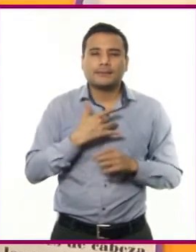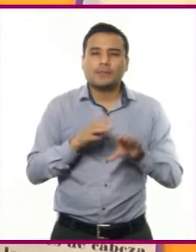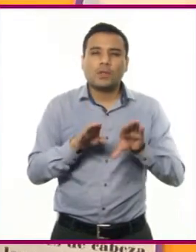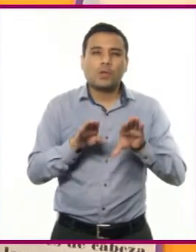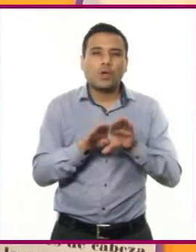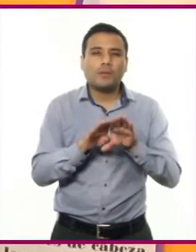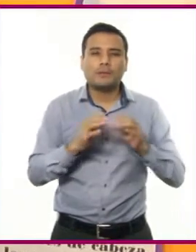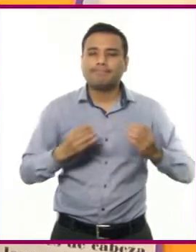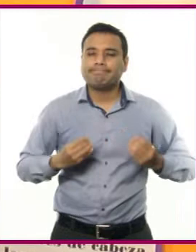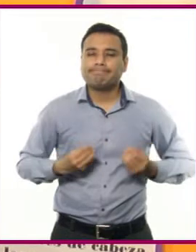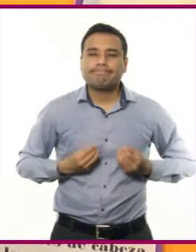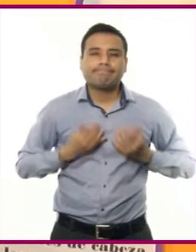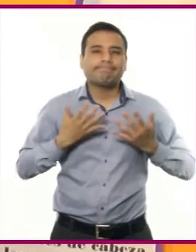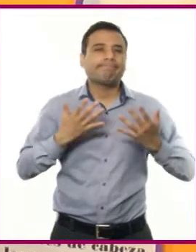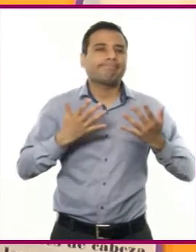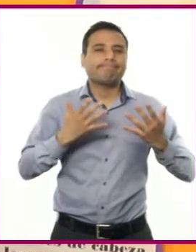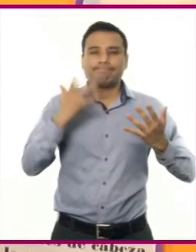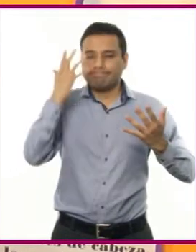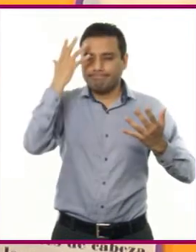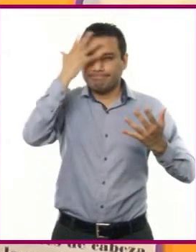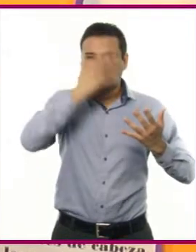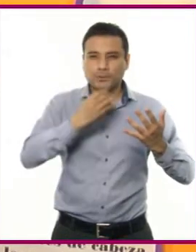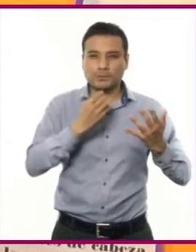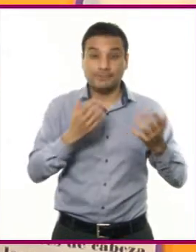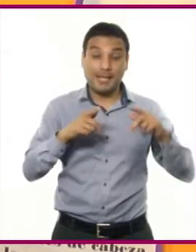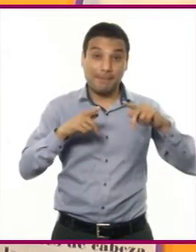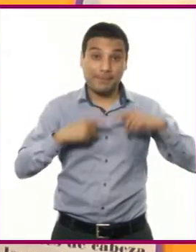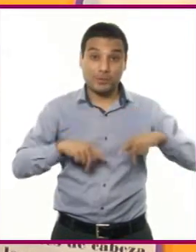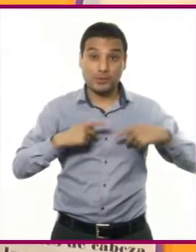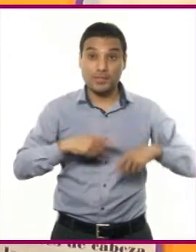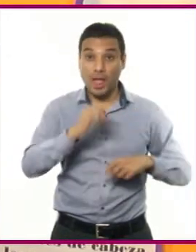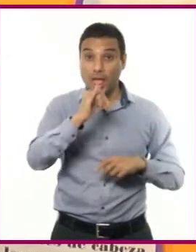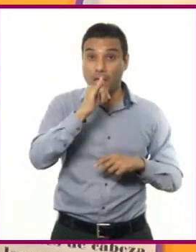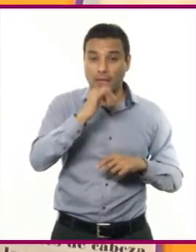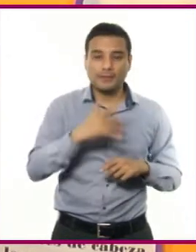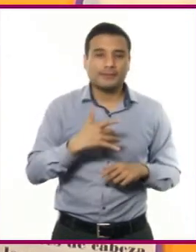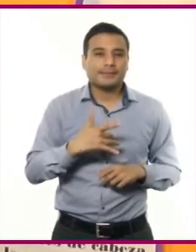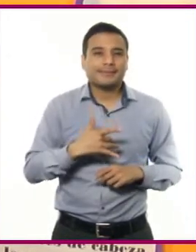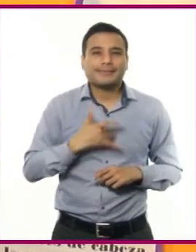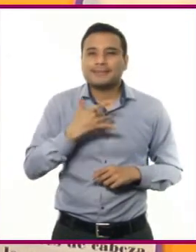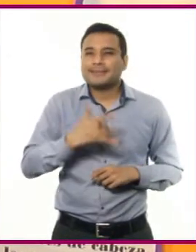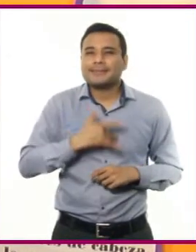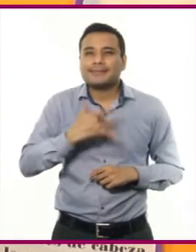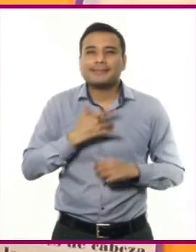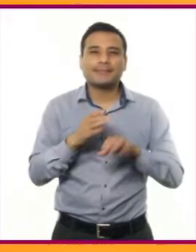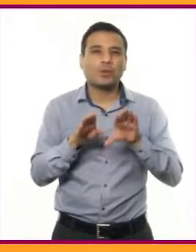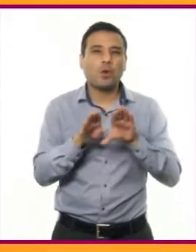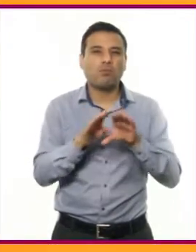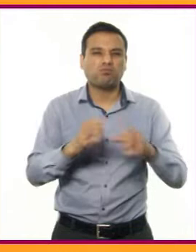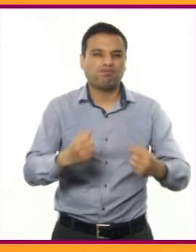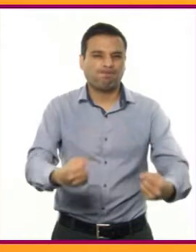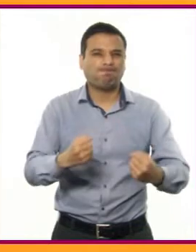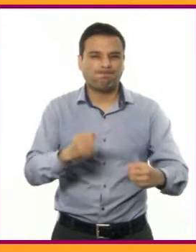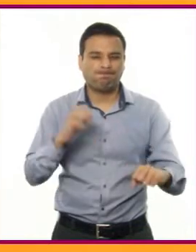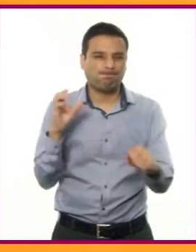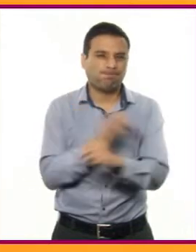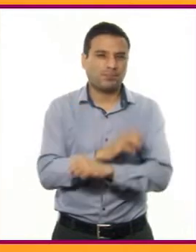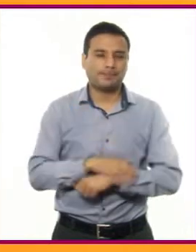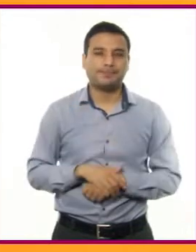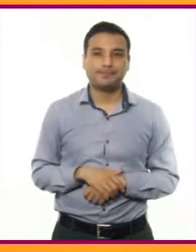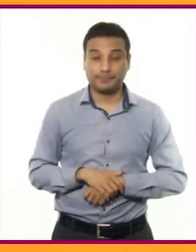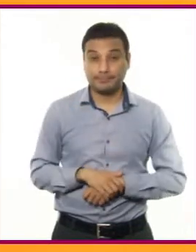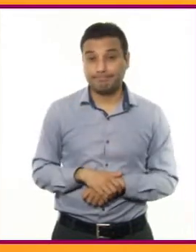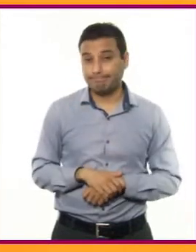éxtasis. Es por ello que al ingerir alcohol, las personas se sienten en un estado de poder.